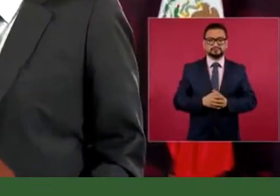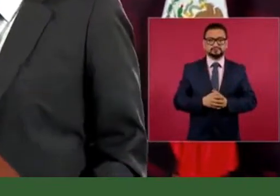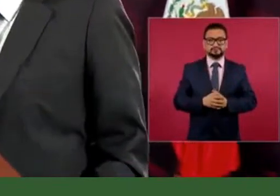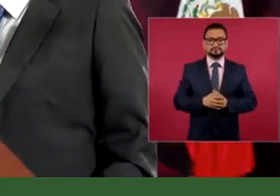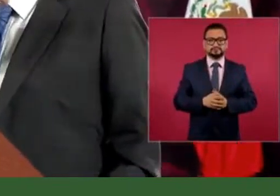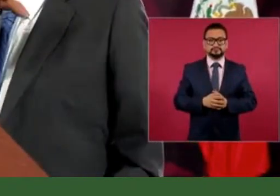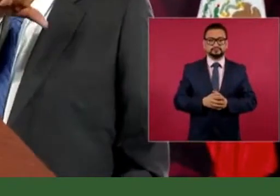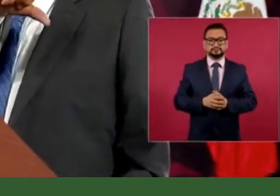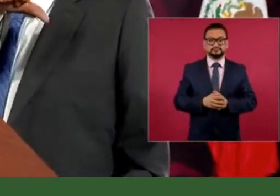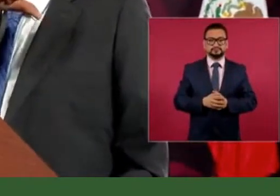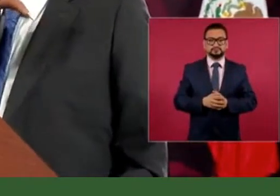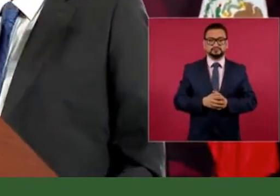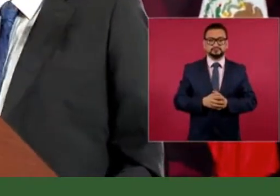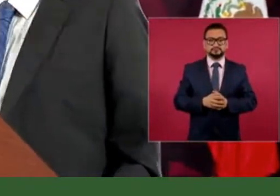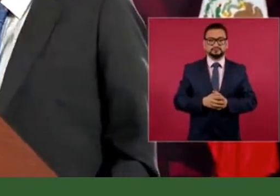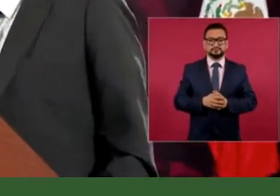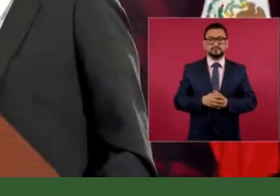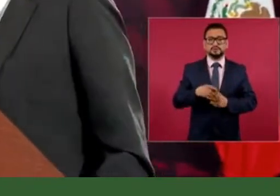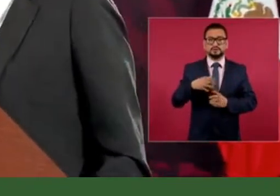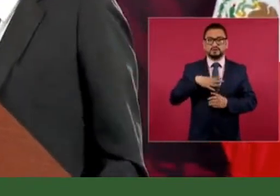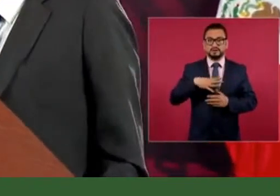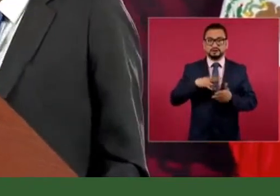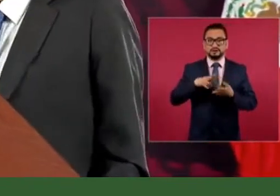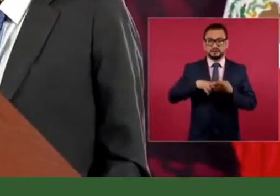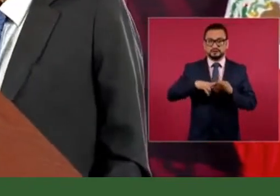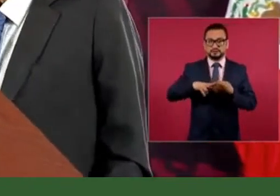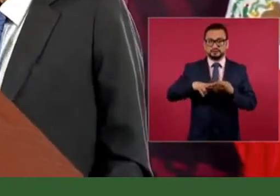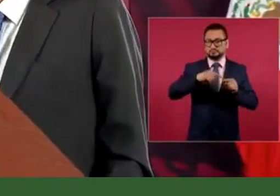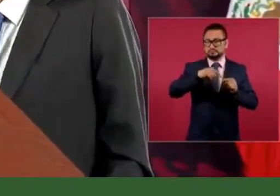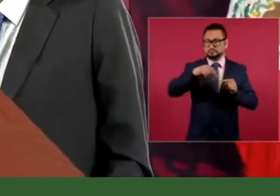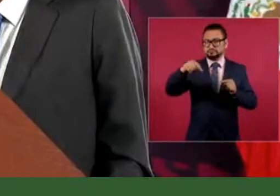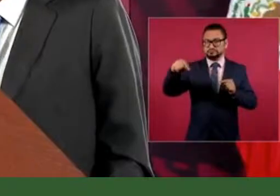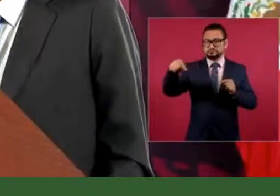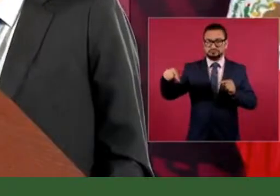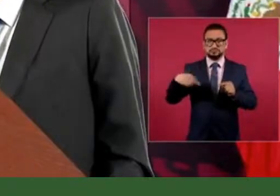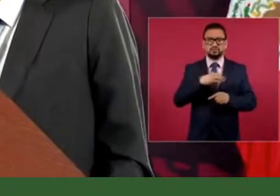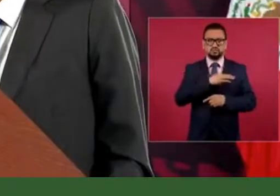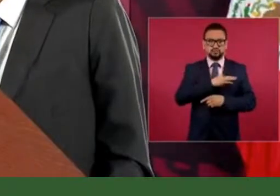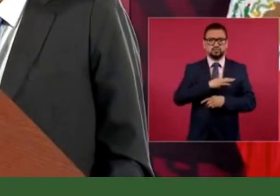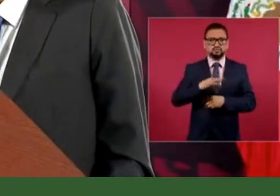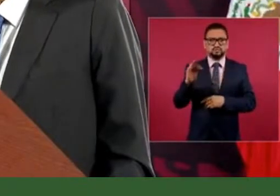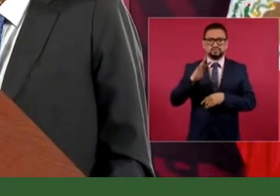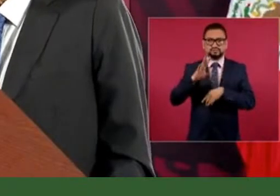y esa vía ya permite un desplazamiento